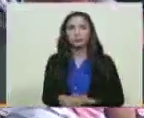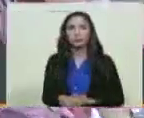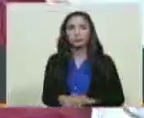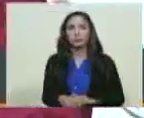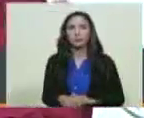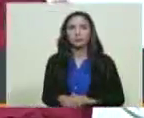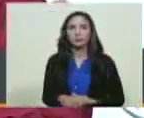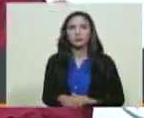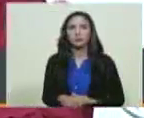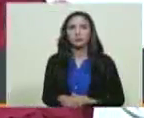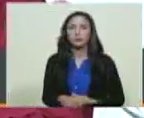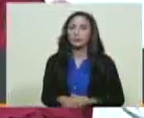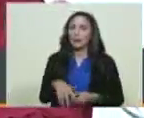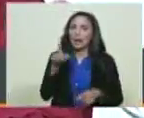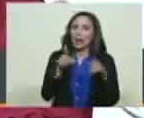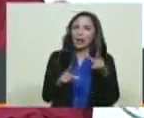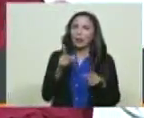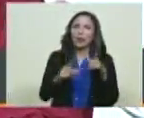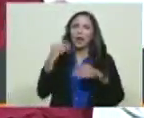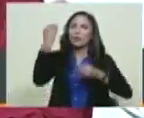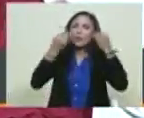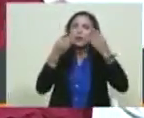porque ellos no subestiman